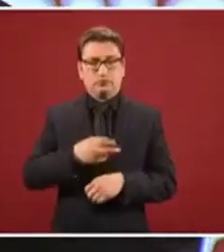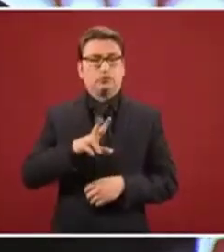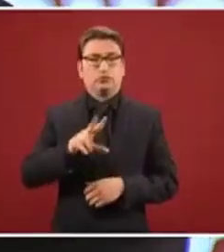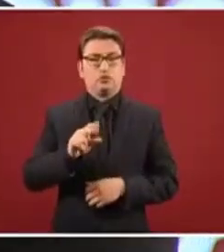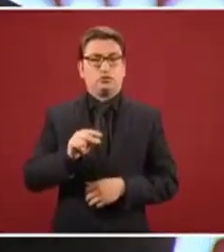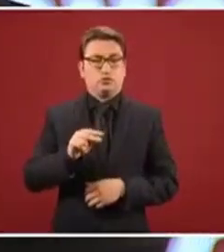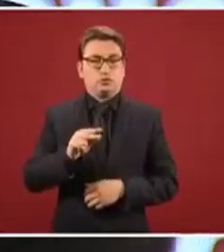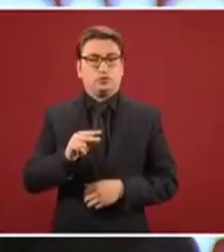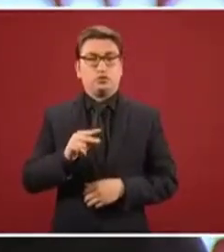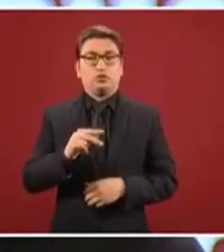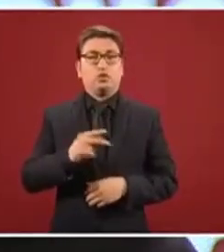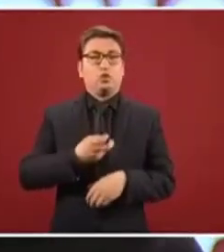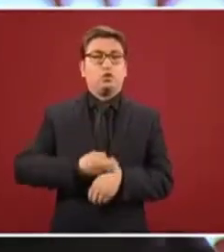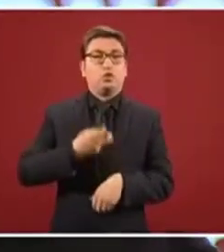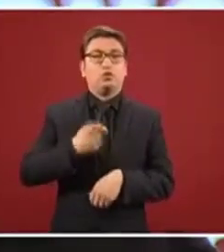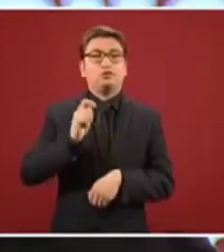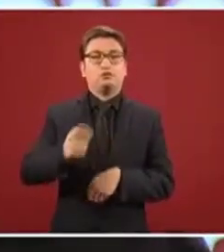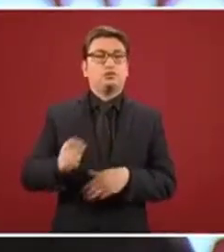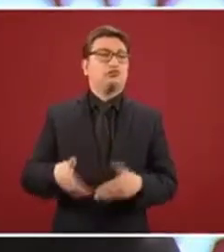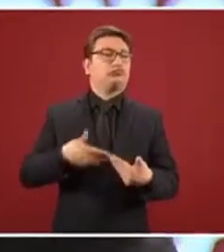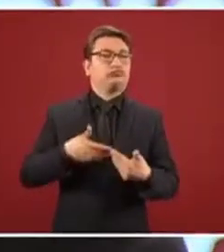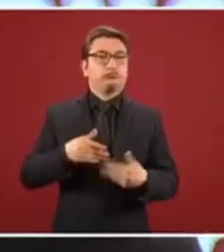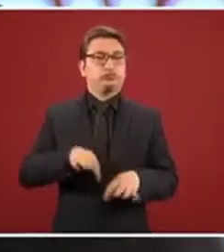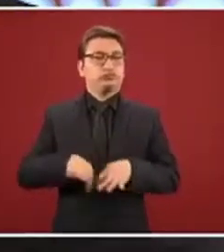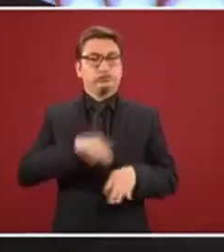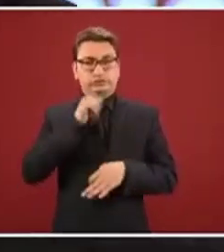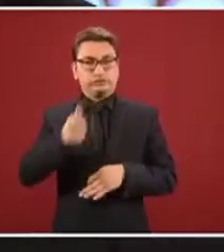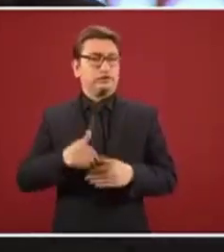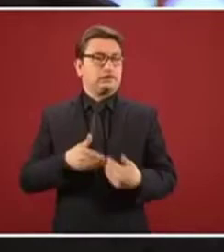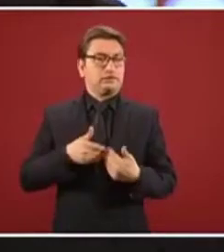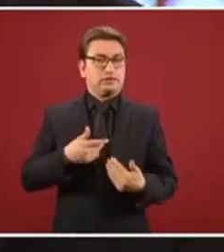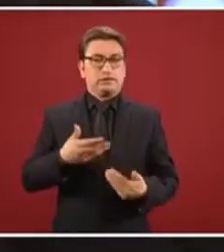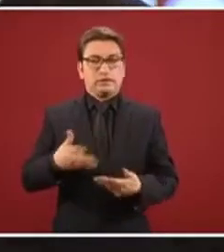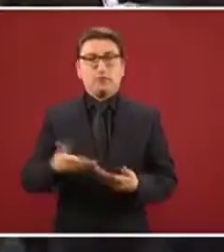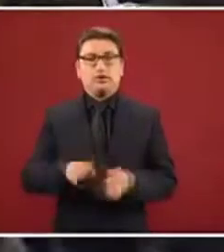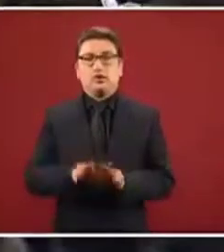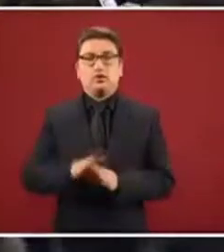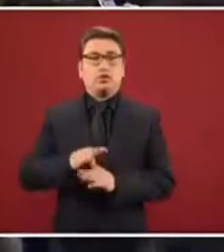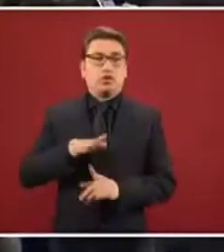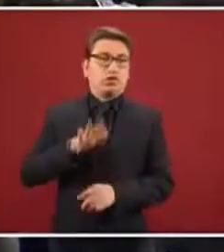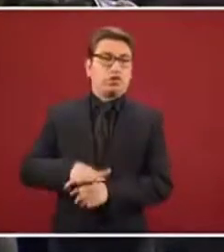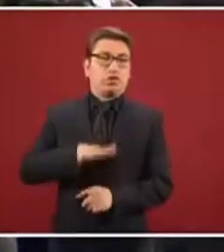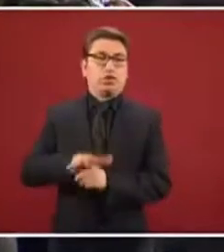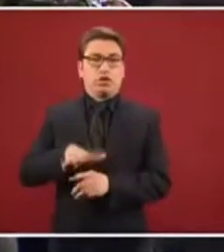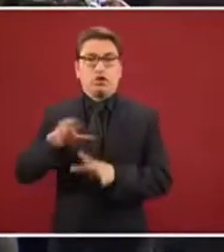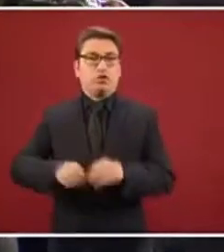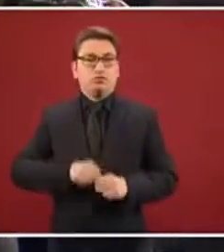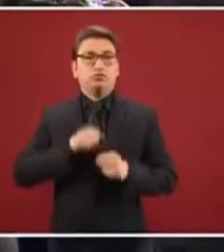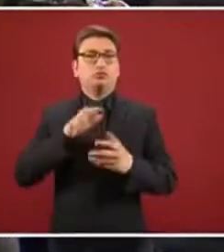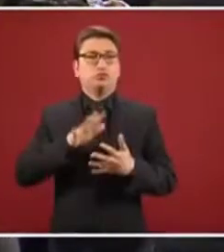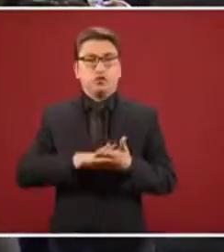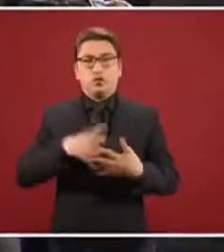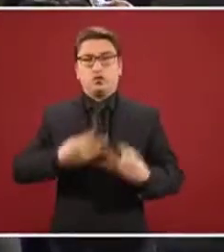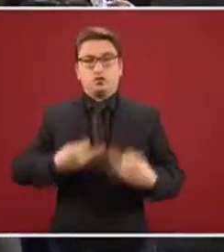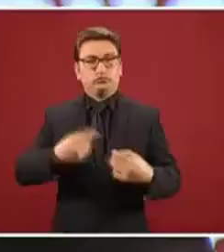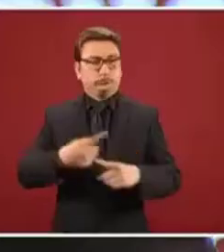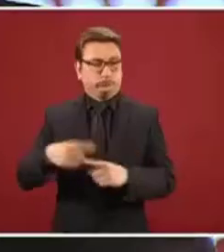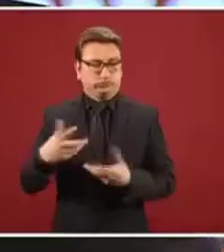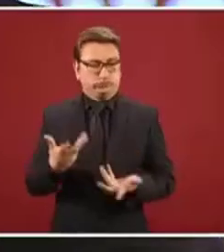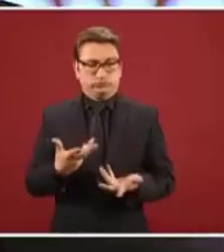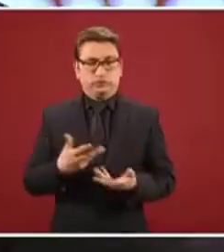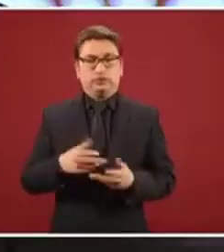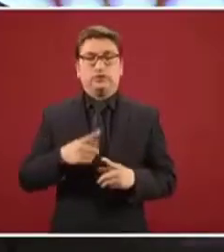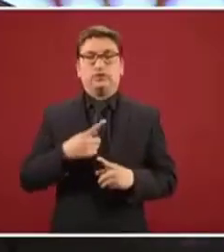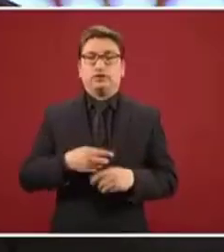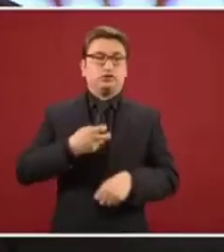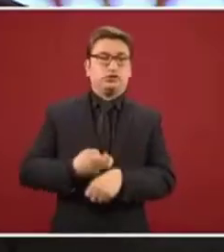de la norma. Endurecer sería no ofrecerles trabajo, endurecer sería estarlos persiguiendo o procesando judicialmente.